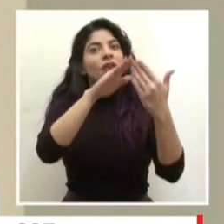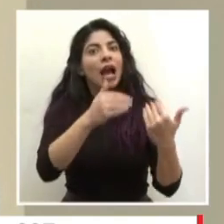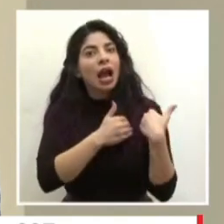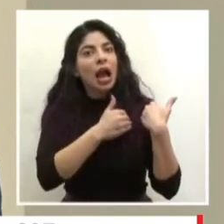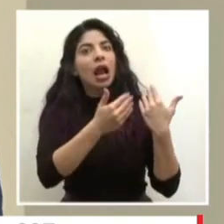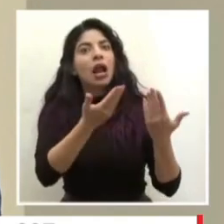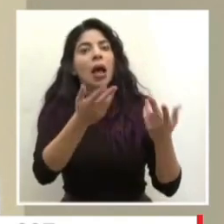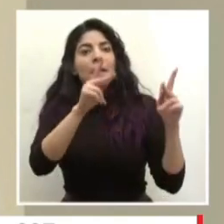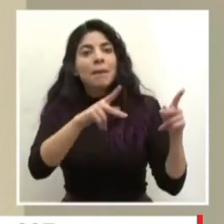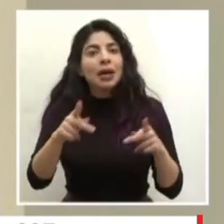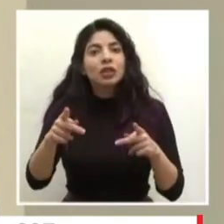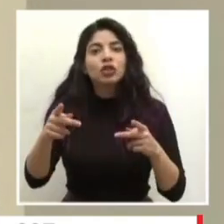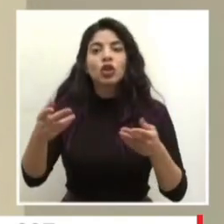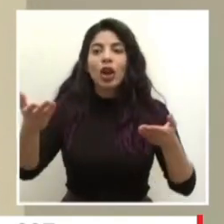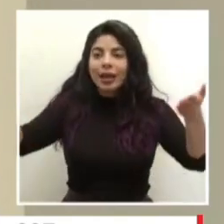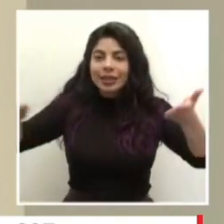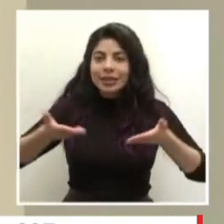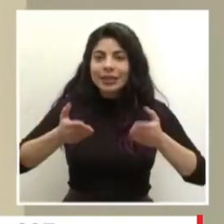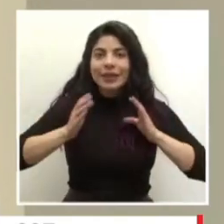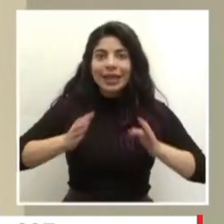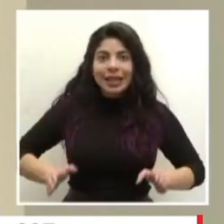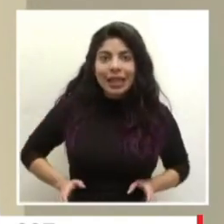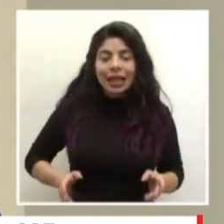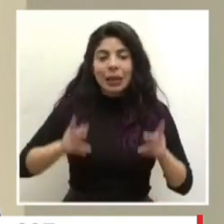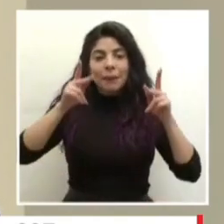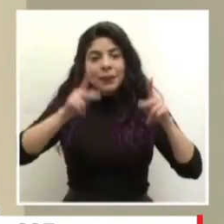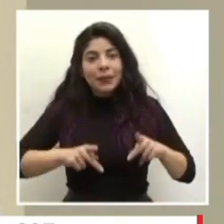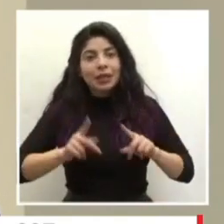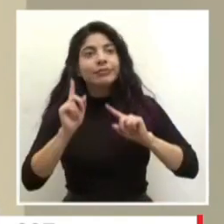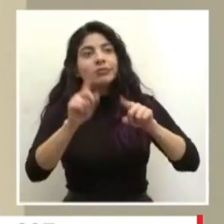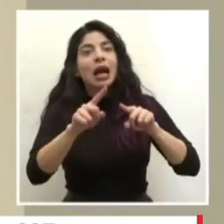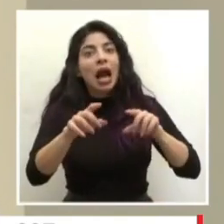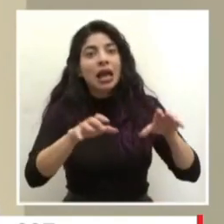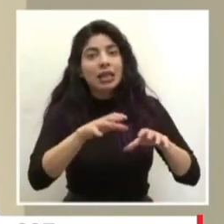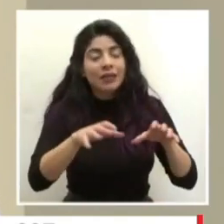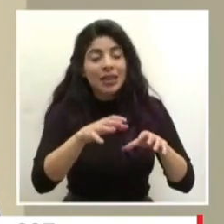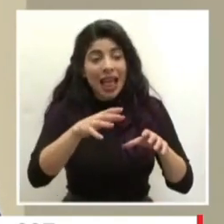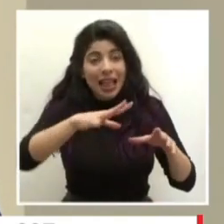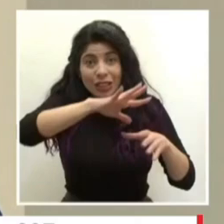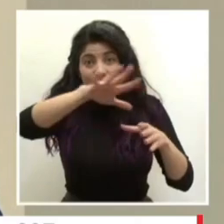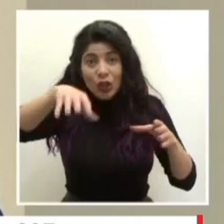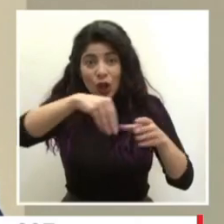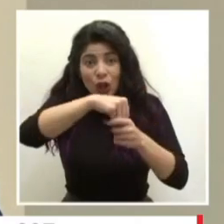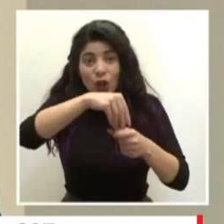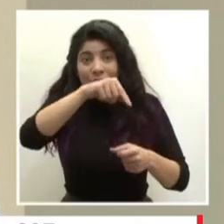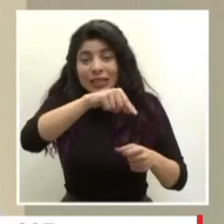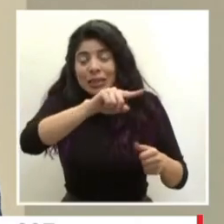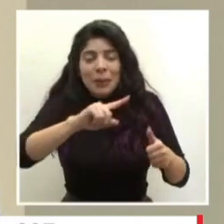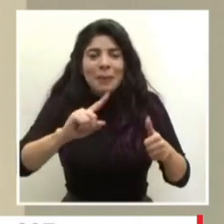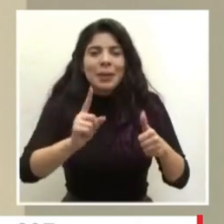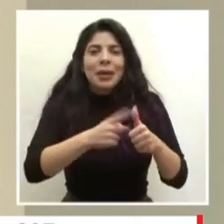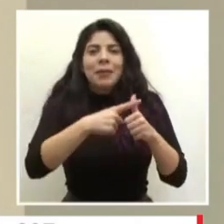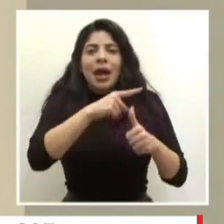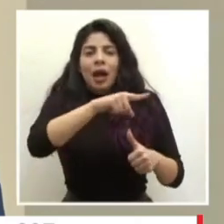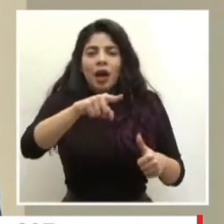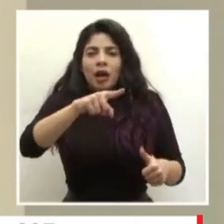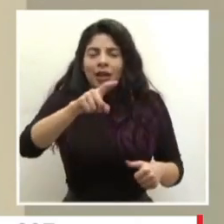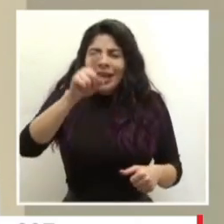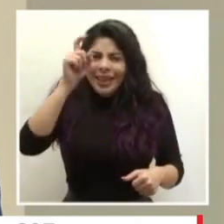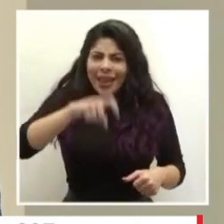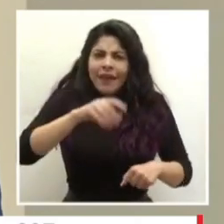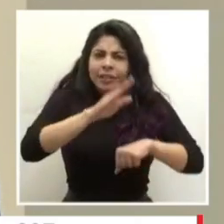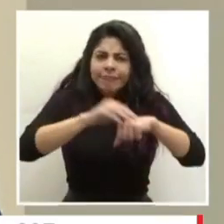están recibiendo a los clientes, a las personas que van a esas actividades, son los primeros que están llamados a